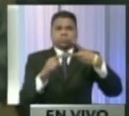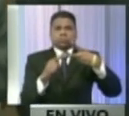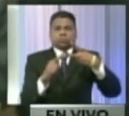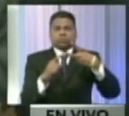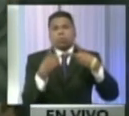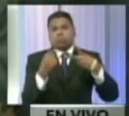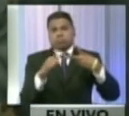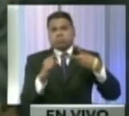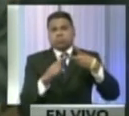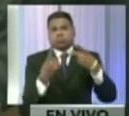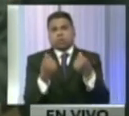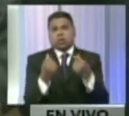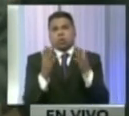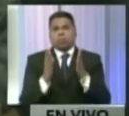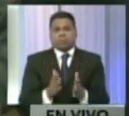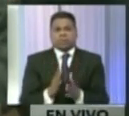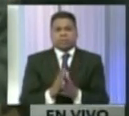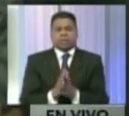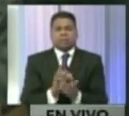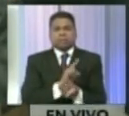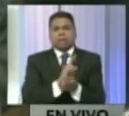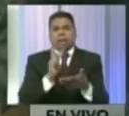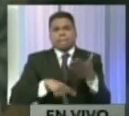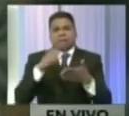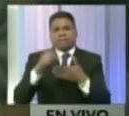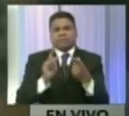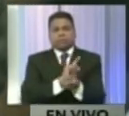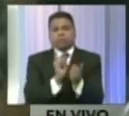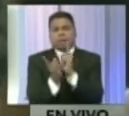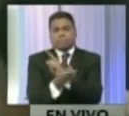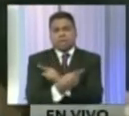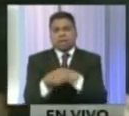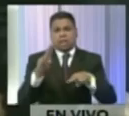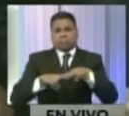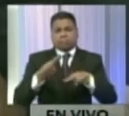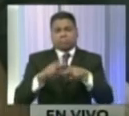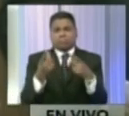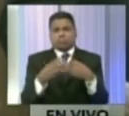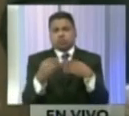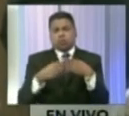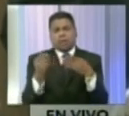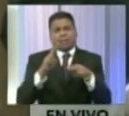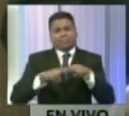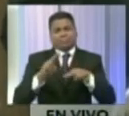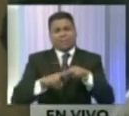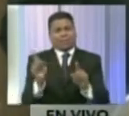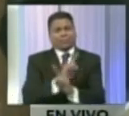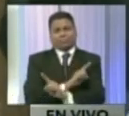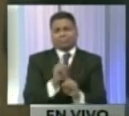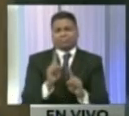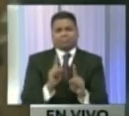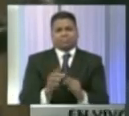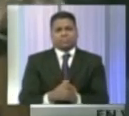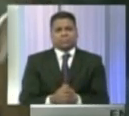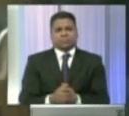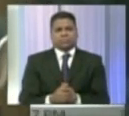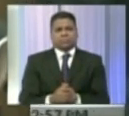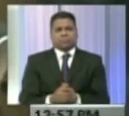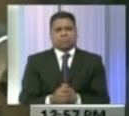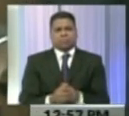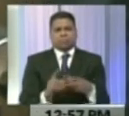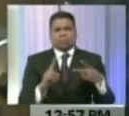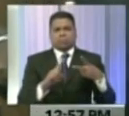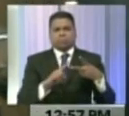cambiaria. Y teóricamente podría ser la unificación cambiaria. Pero hay que ver